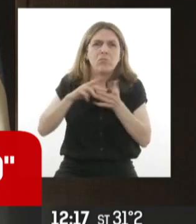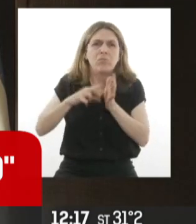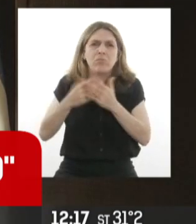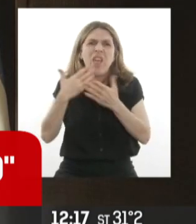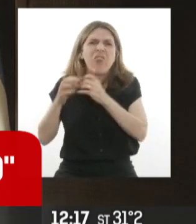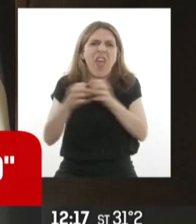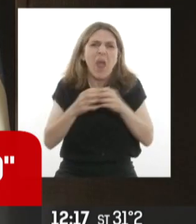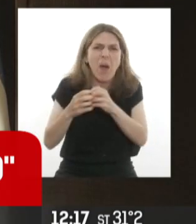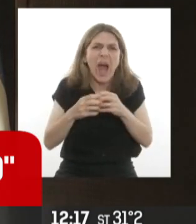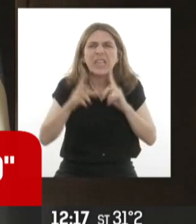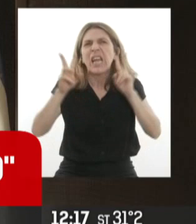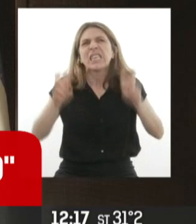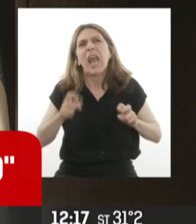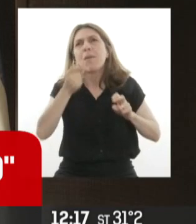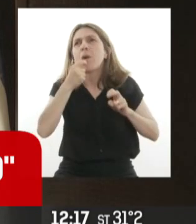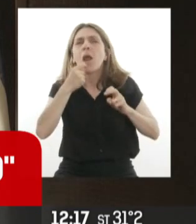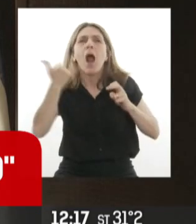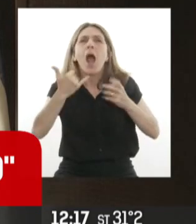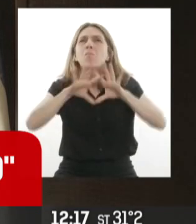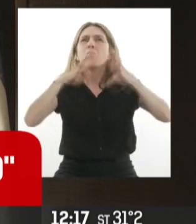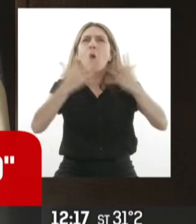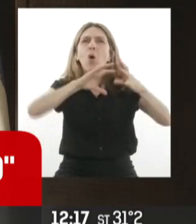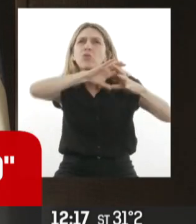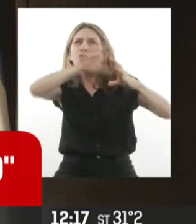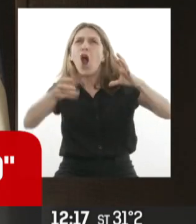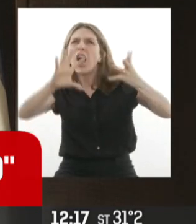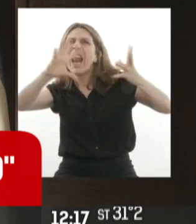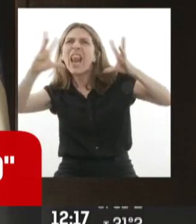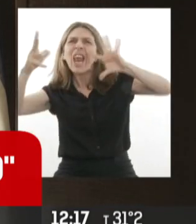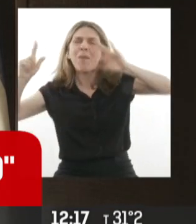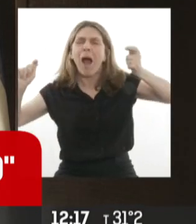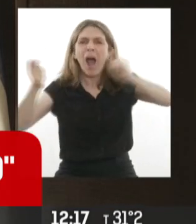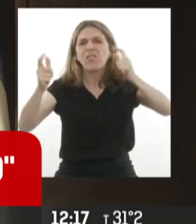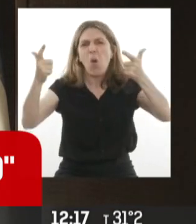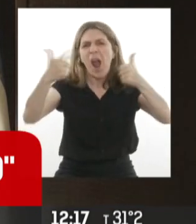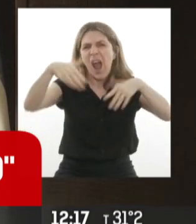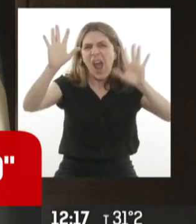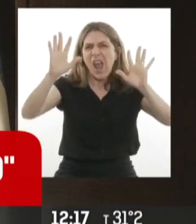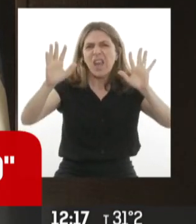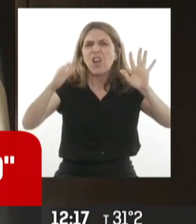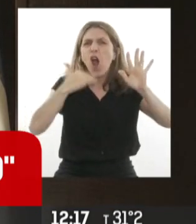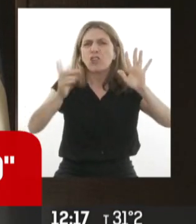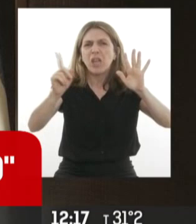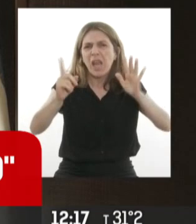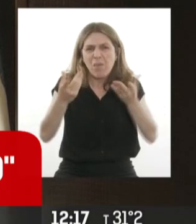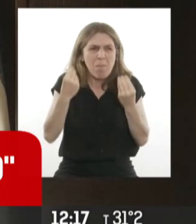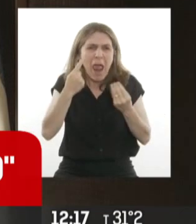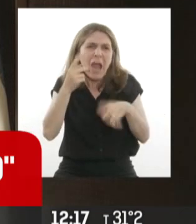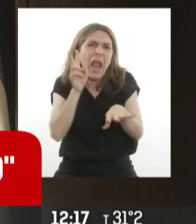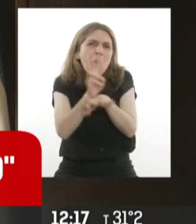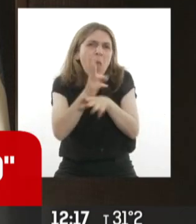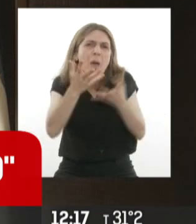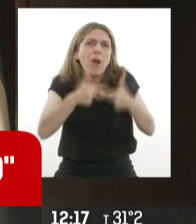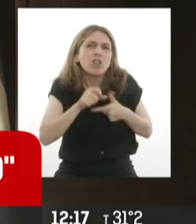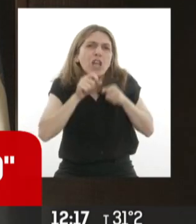cambio climático no existía. Nos hicieron discutir si tenía sentido o no preservar el medio ambiente, que no es